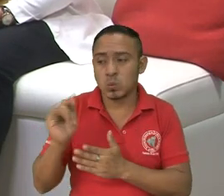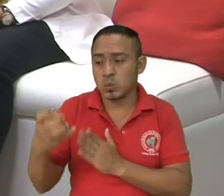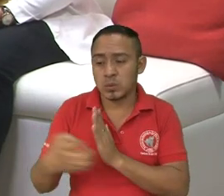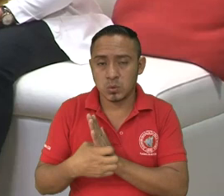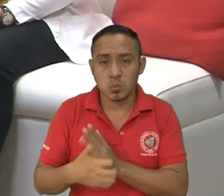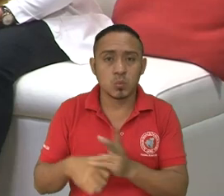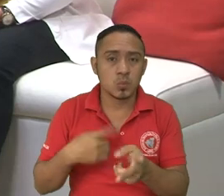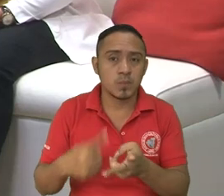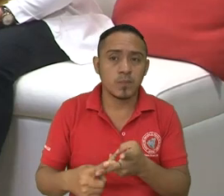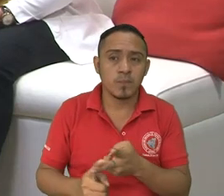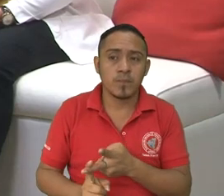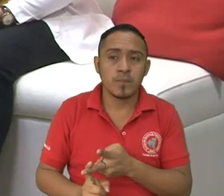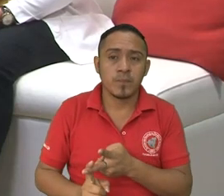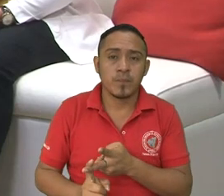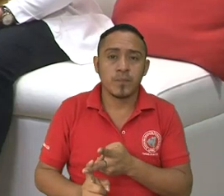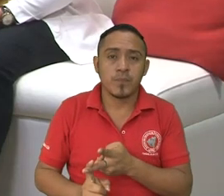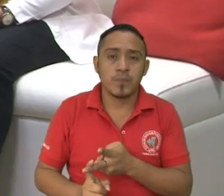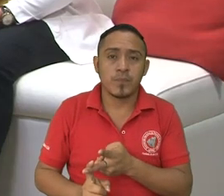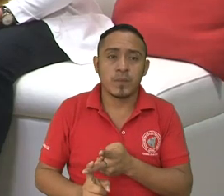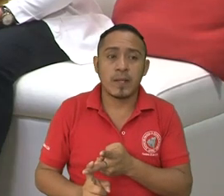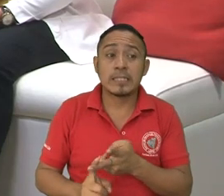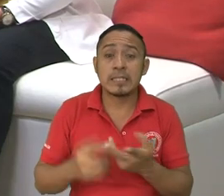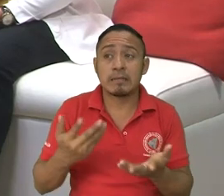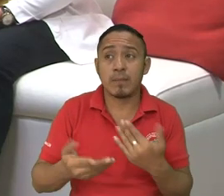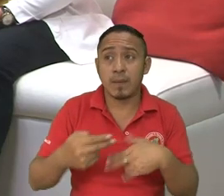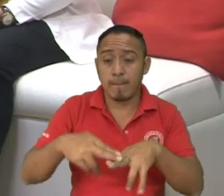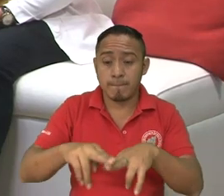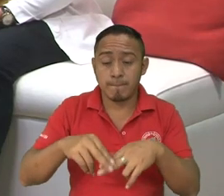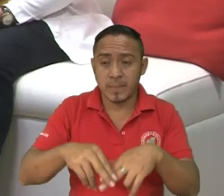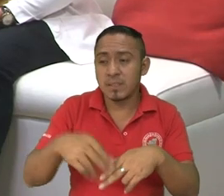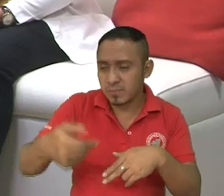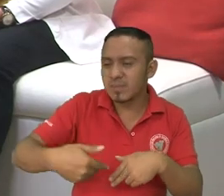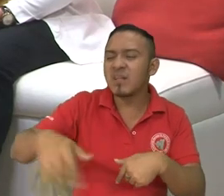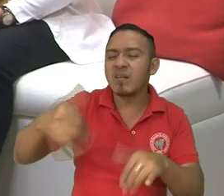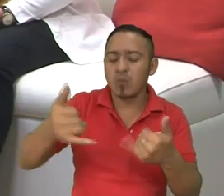tecnología. Quizás llevemos al niño al parque, pero estamos con el